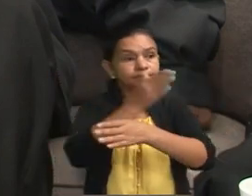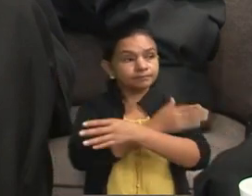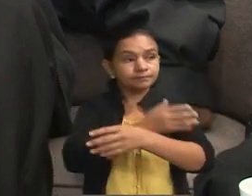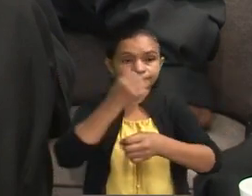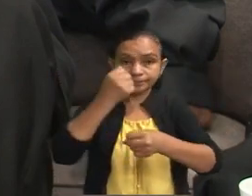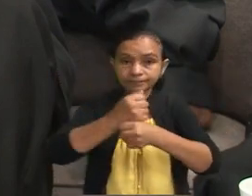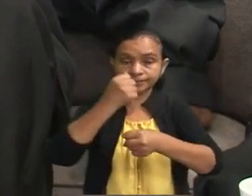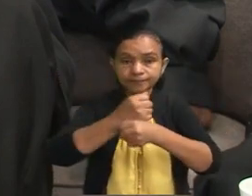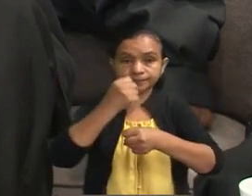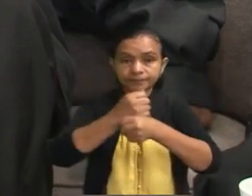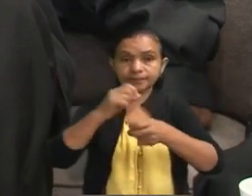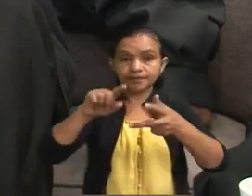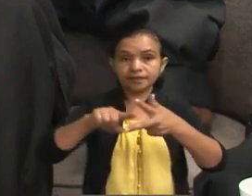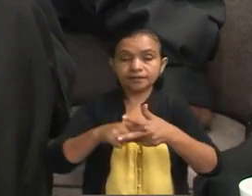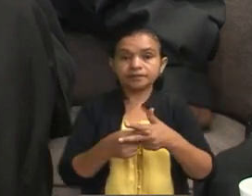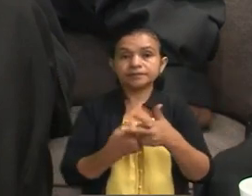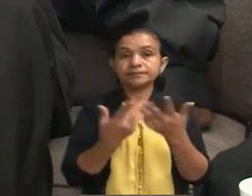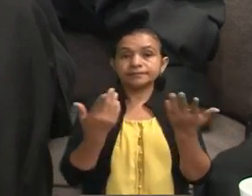partir